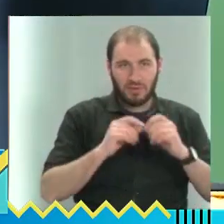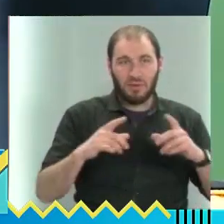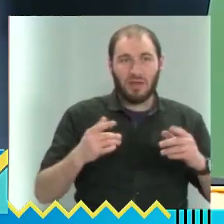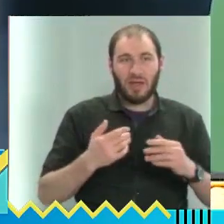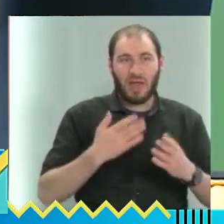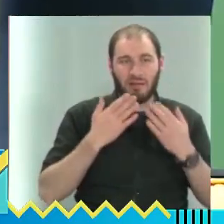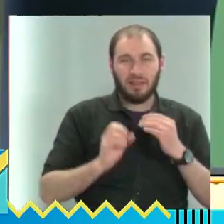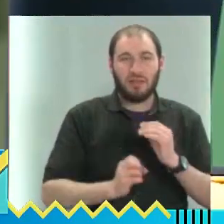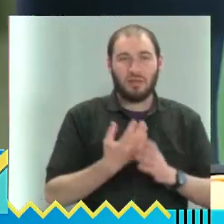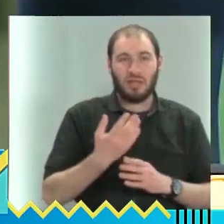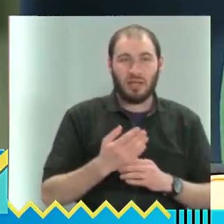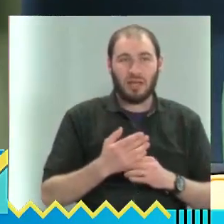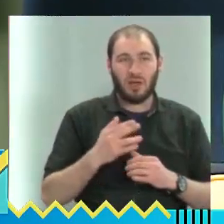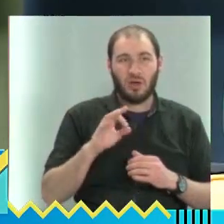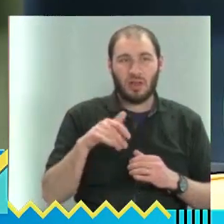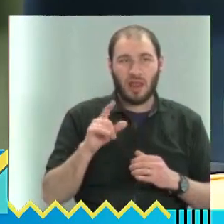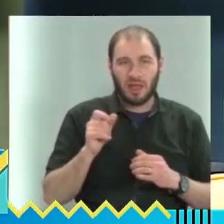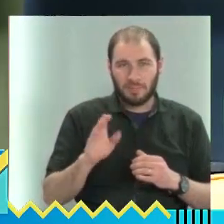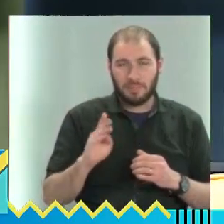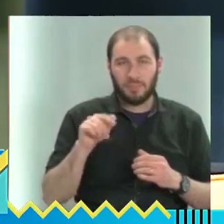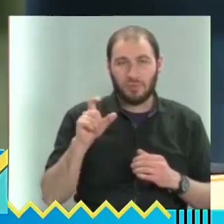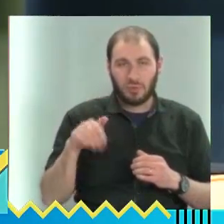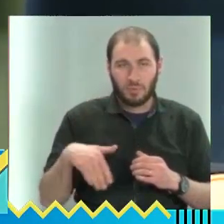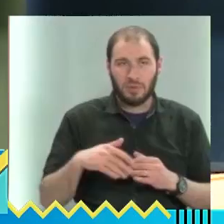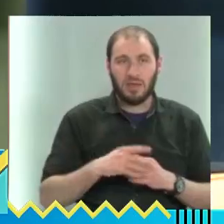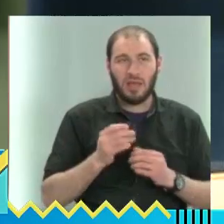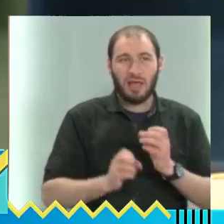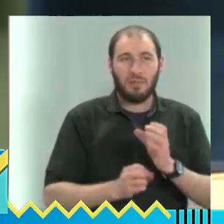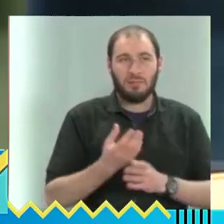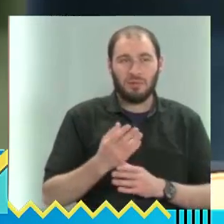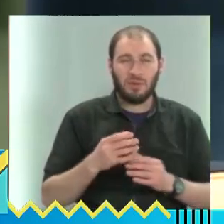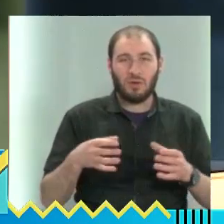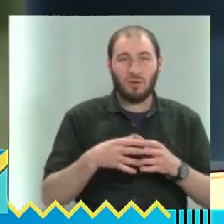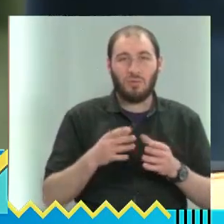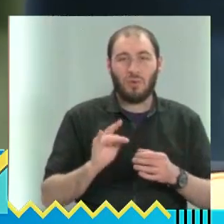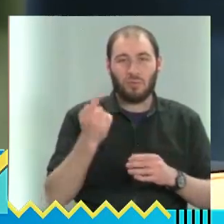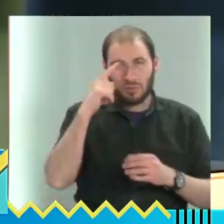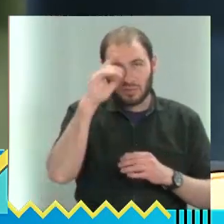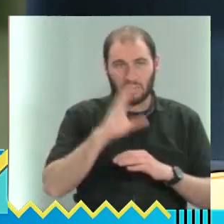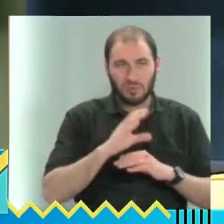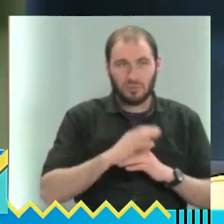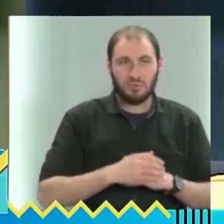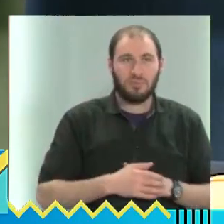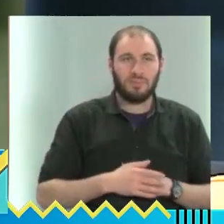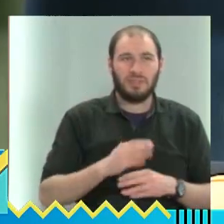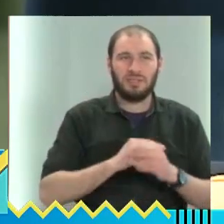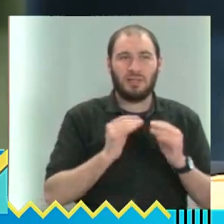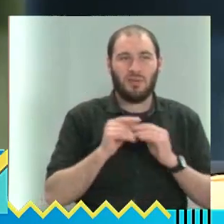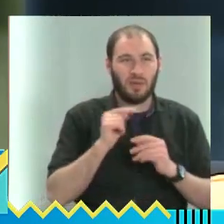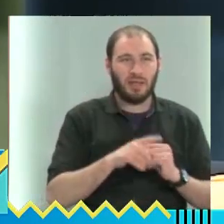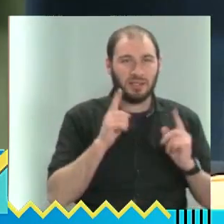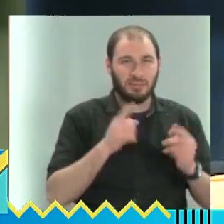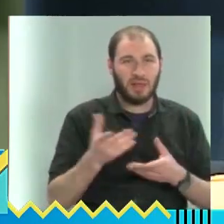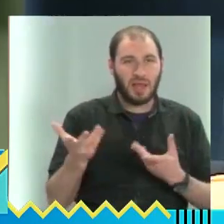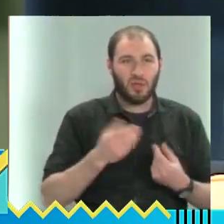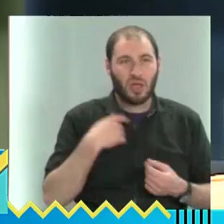que hablábamos de tecnología, onalab.com, que es uno de los emprendimientos de la incubadora de la Universidad Nacional de Cuyo, así que lo saludamos a él, que también nos